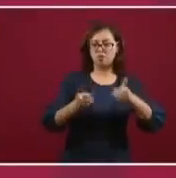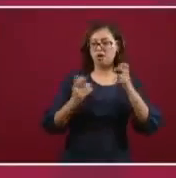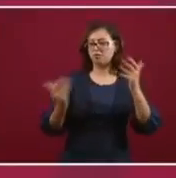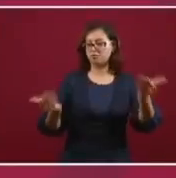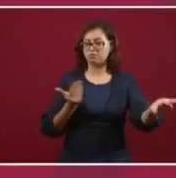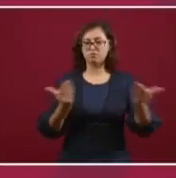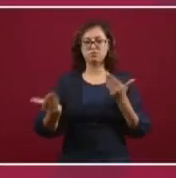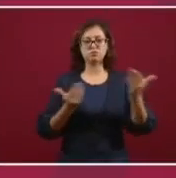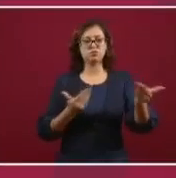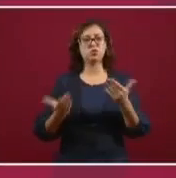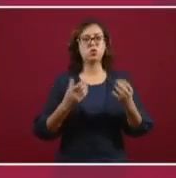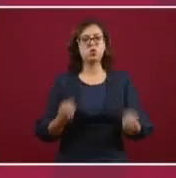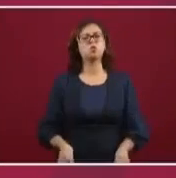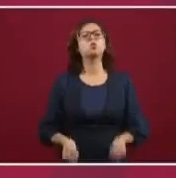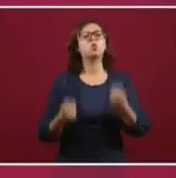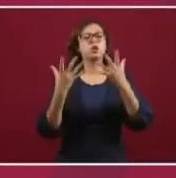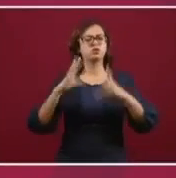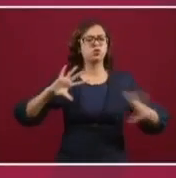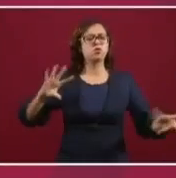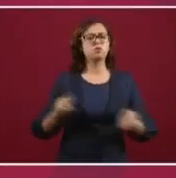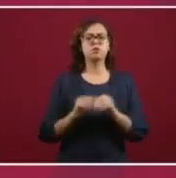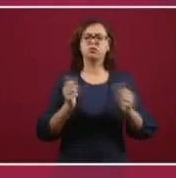¿cuánto significaría?